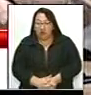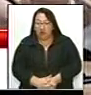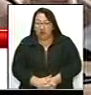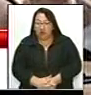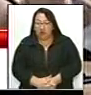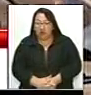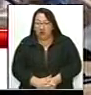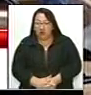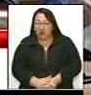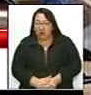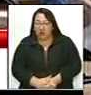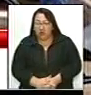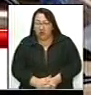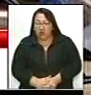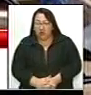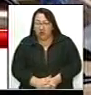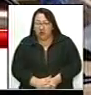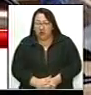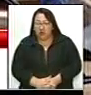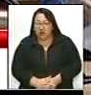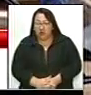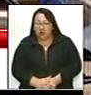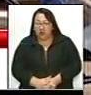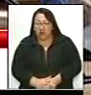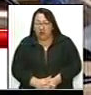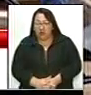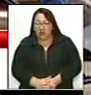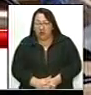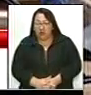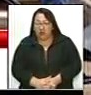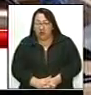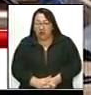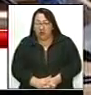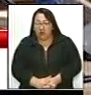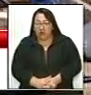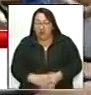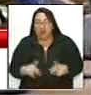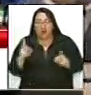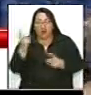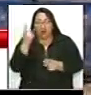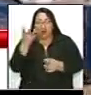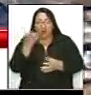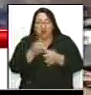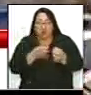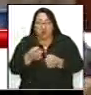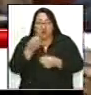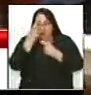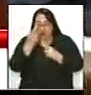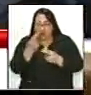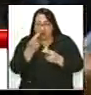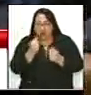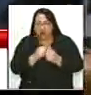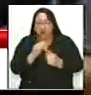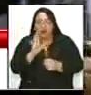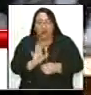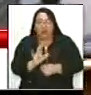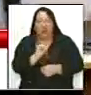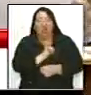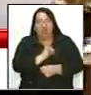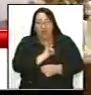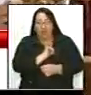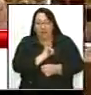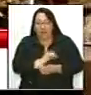Congresista Tapia. Sí, para terminar, solamente quiero decirles de que hay que respetar la